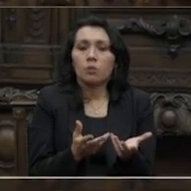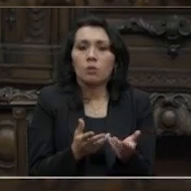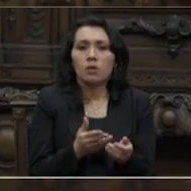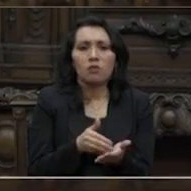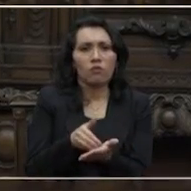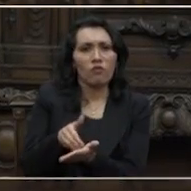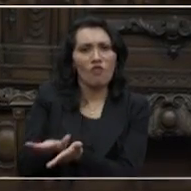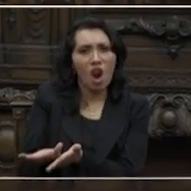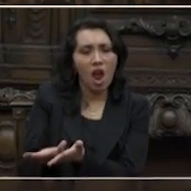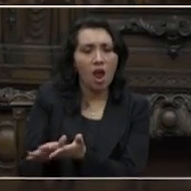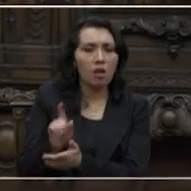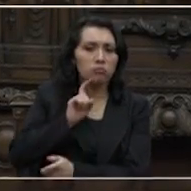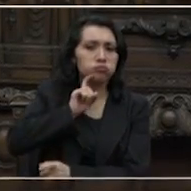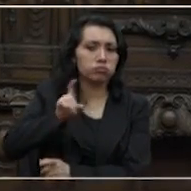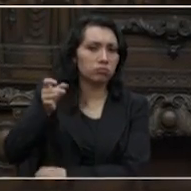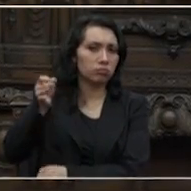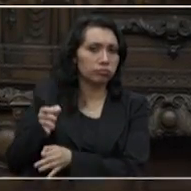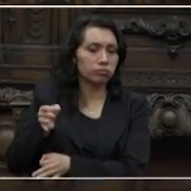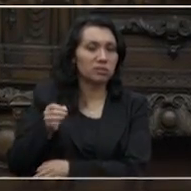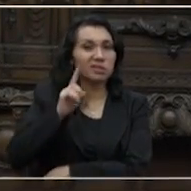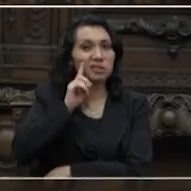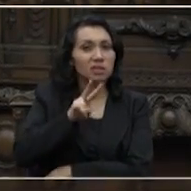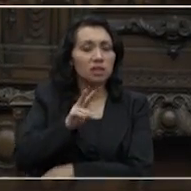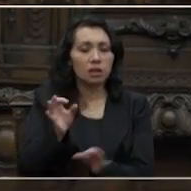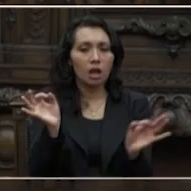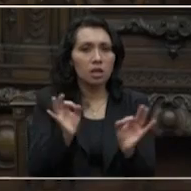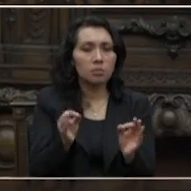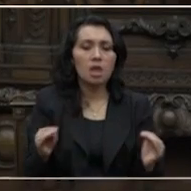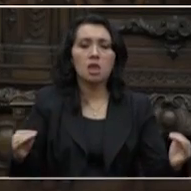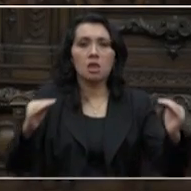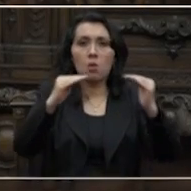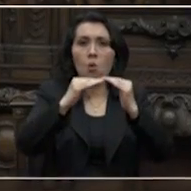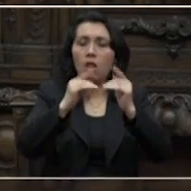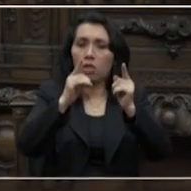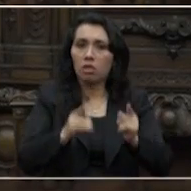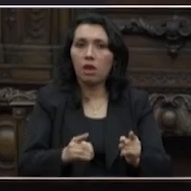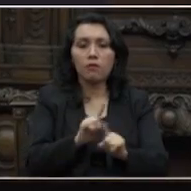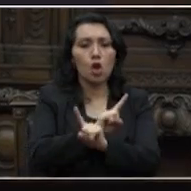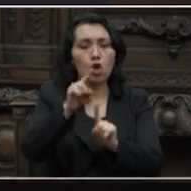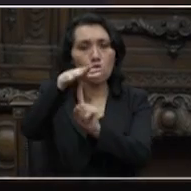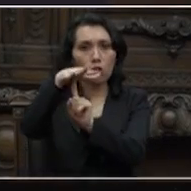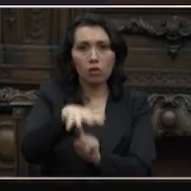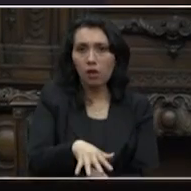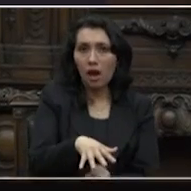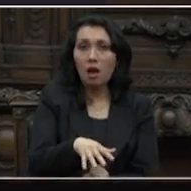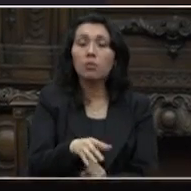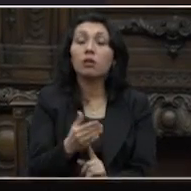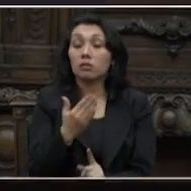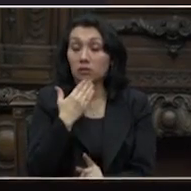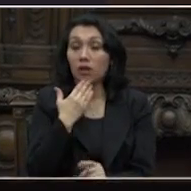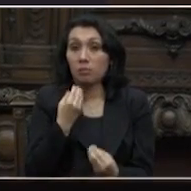suprimir los prejuicios si no hay un principio de igualdad, un principio de no discriminación y,